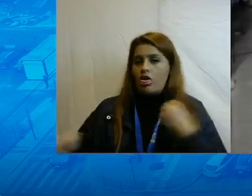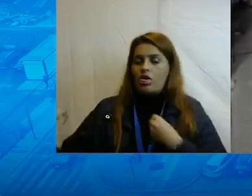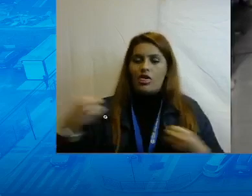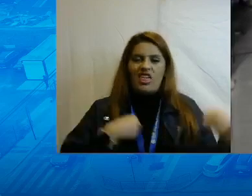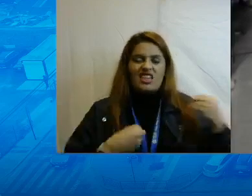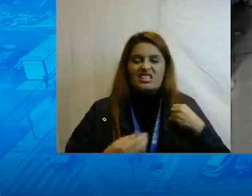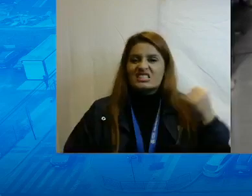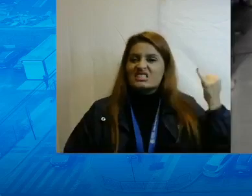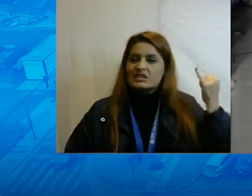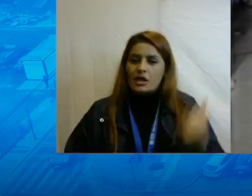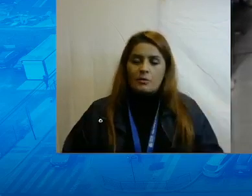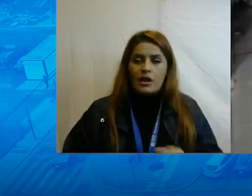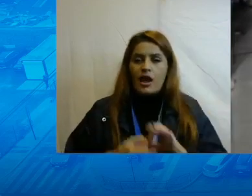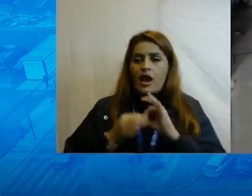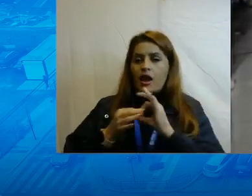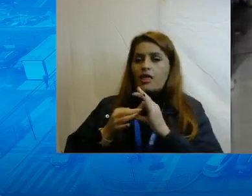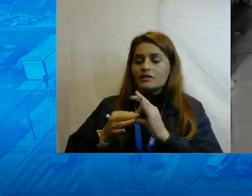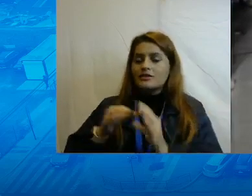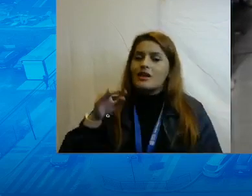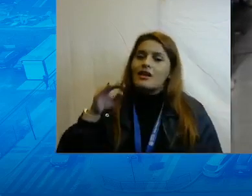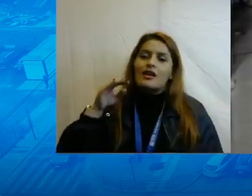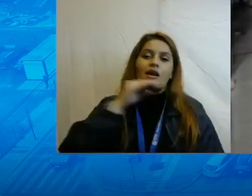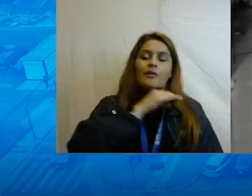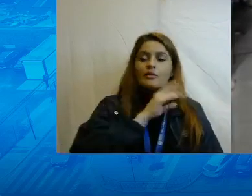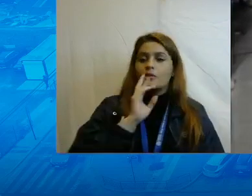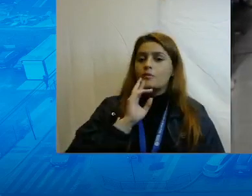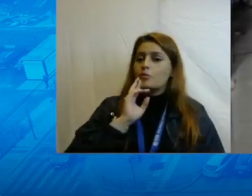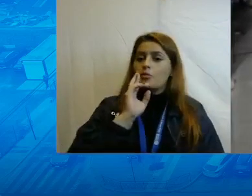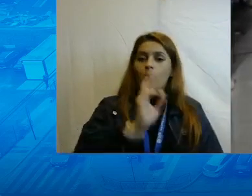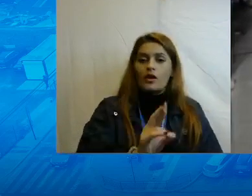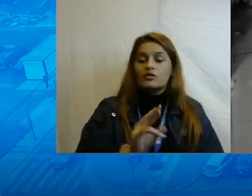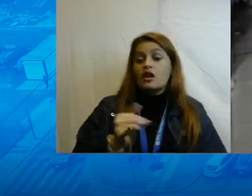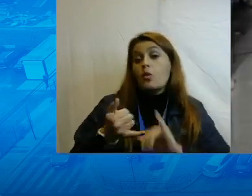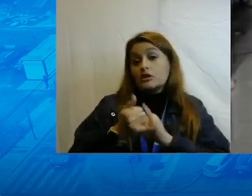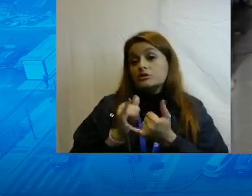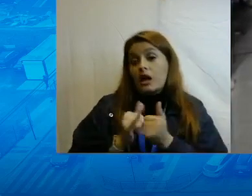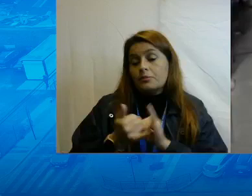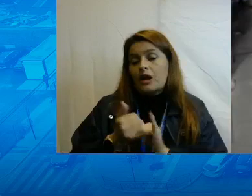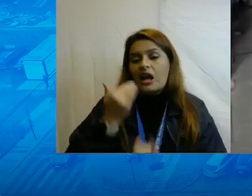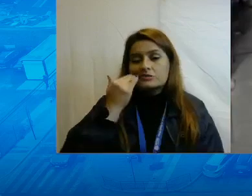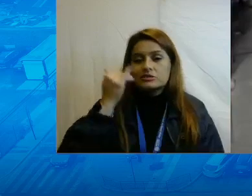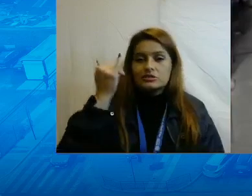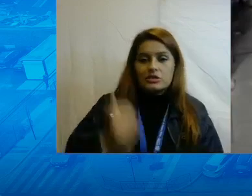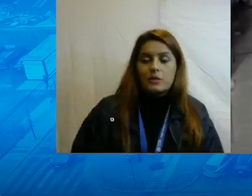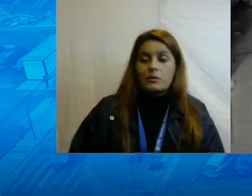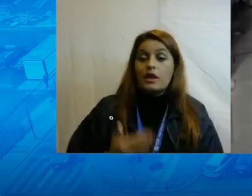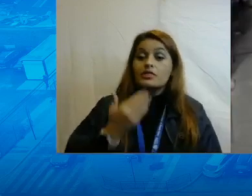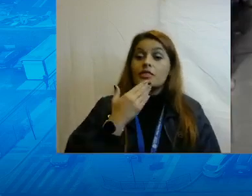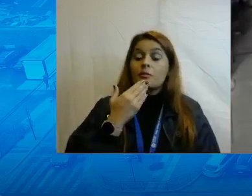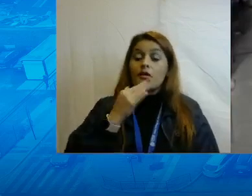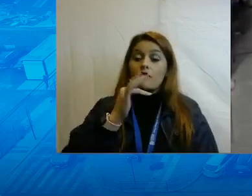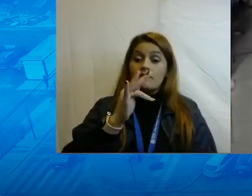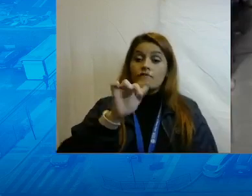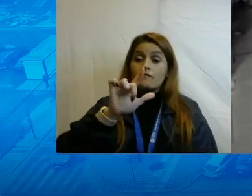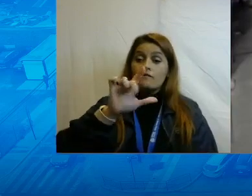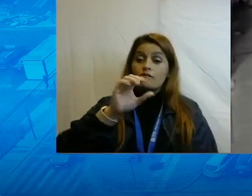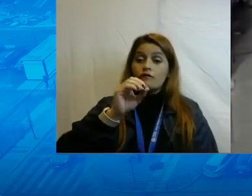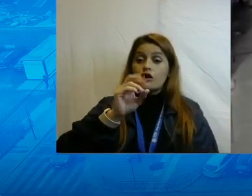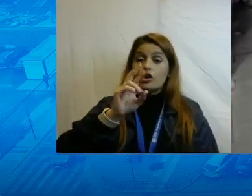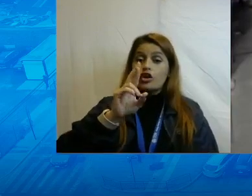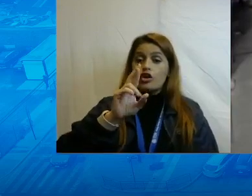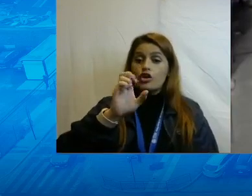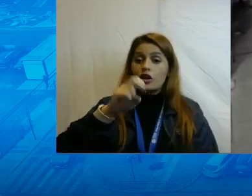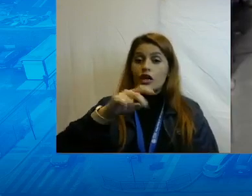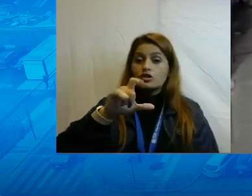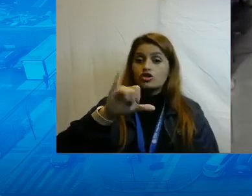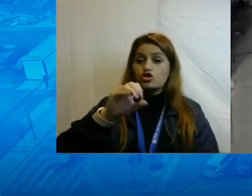siempre agradecer la pronta respuesta de Carlos a través de WhatsApp generalmente y la respuesta de Florencio, que muchas veces también nos hemos juntado en